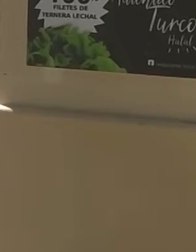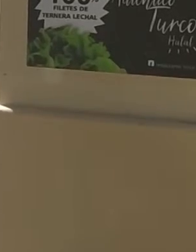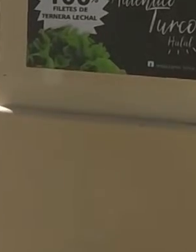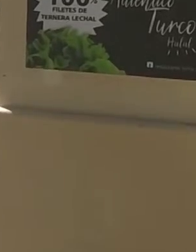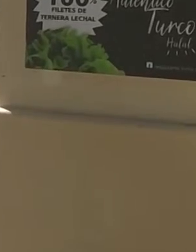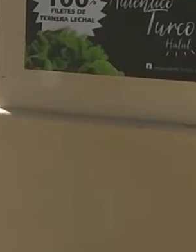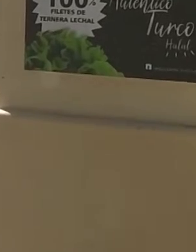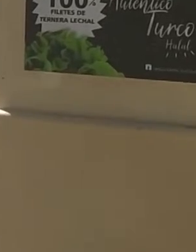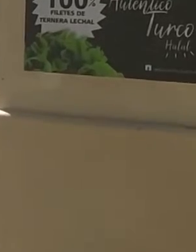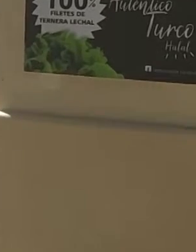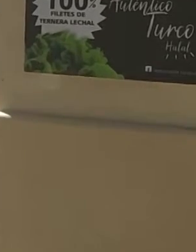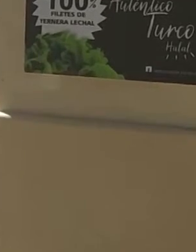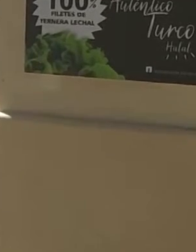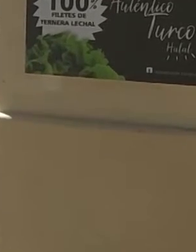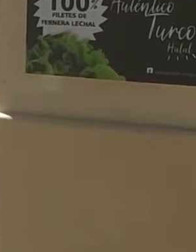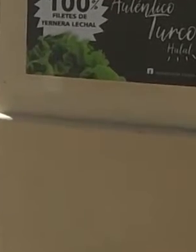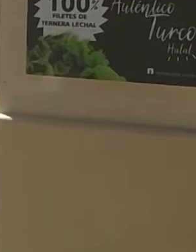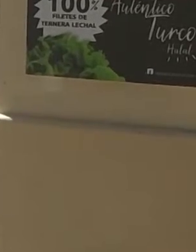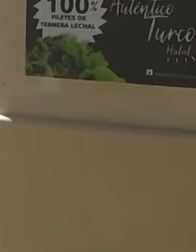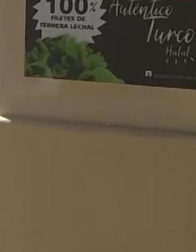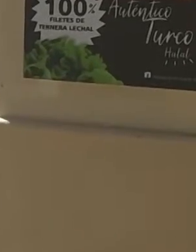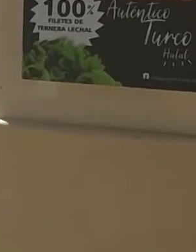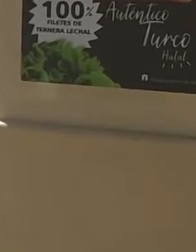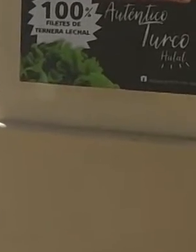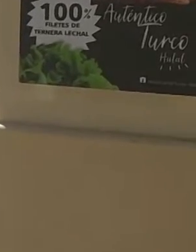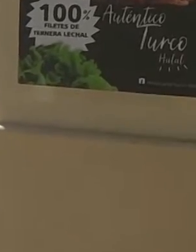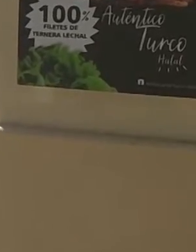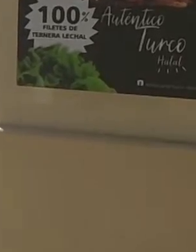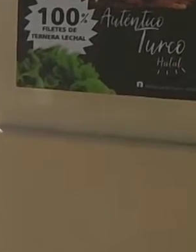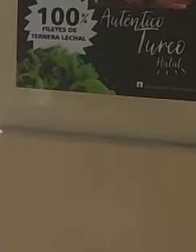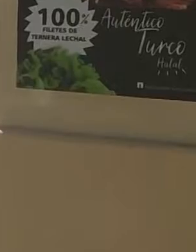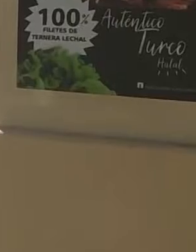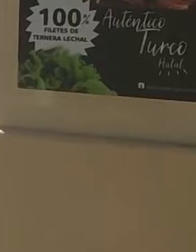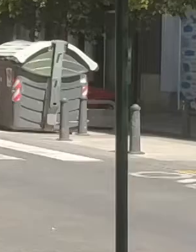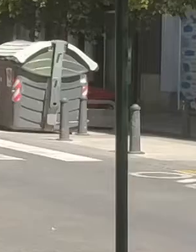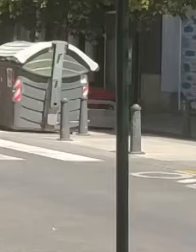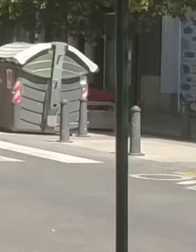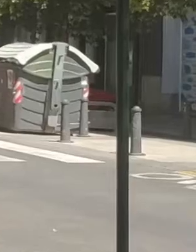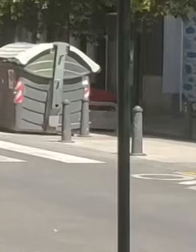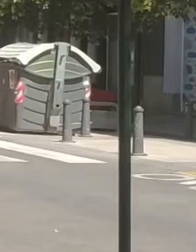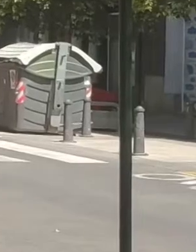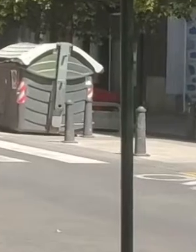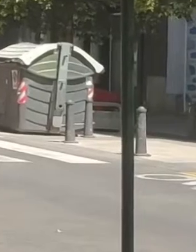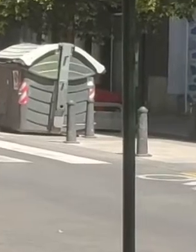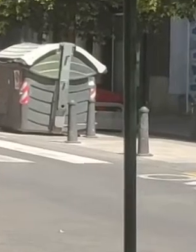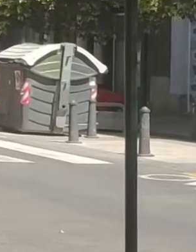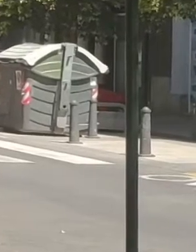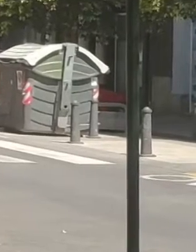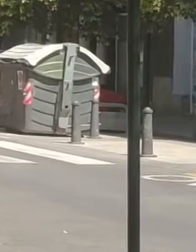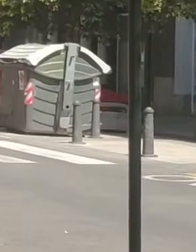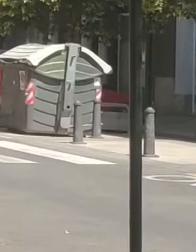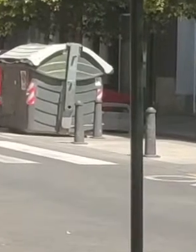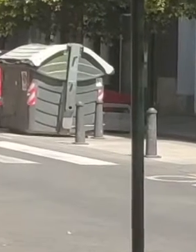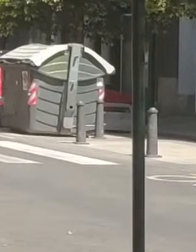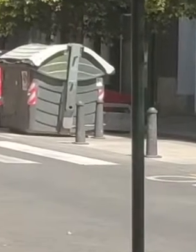el Departament de Salut de la Ribera siga l'única àrea sanitària on no es permeta la realització de reunions de fins a 10 persones durant la fase